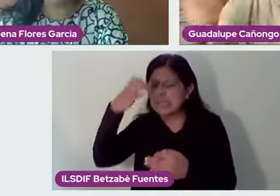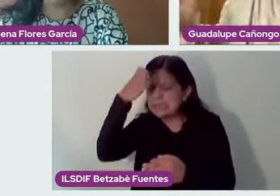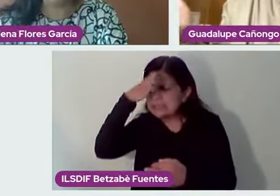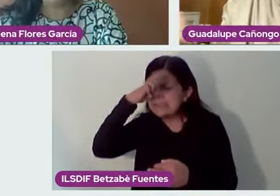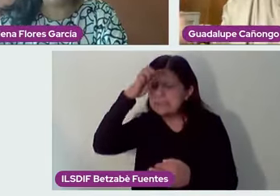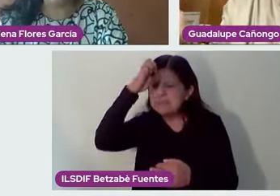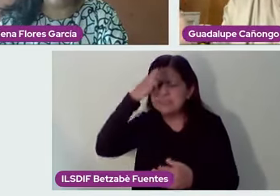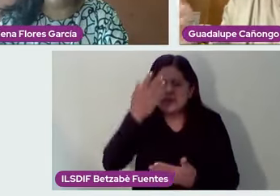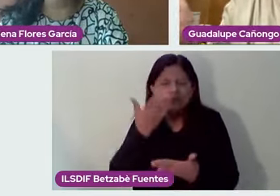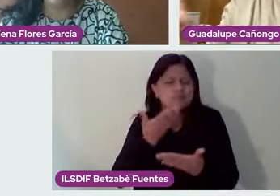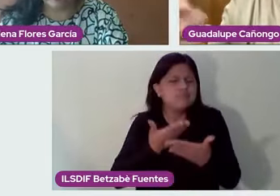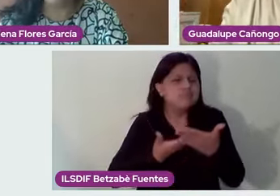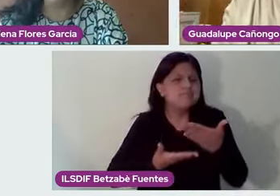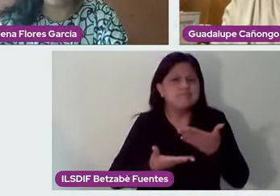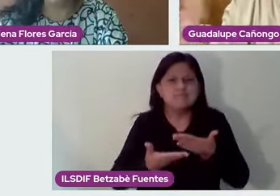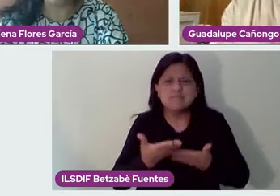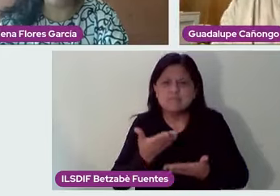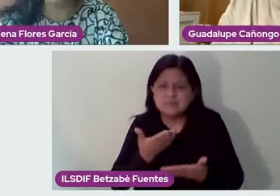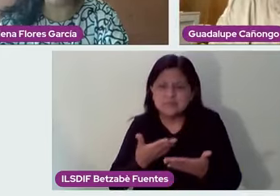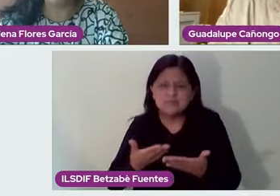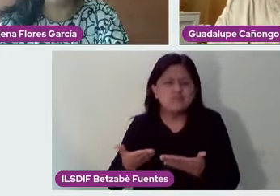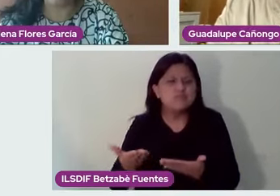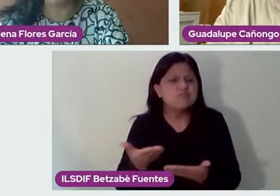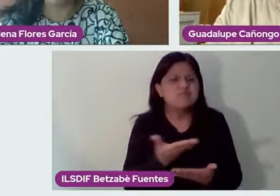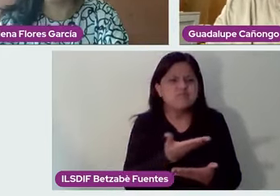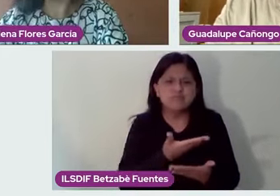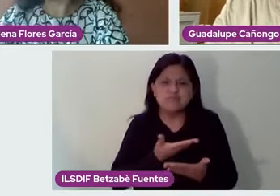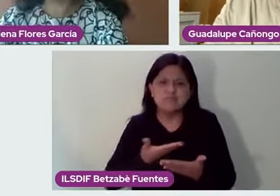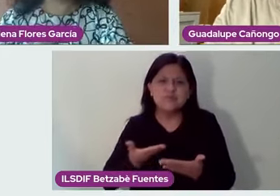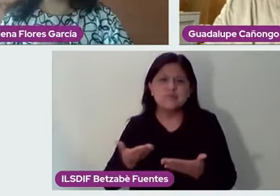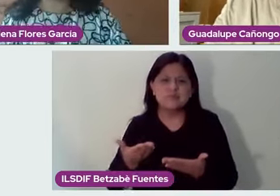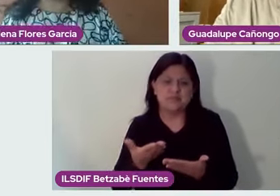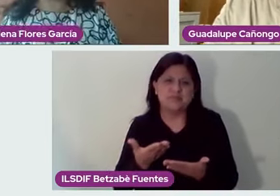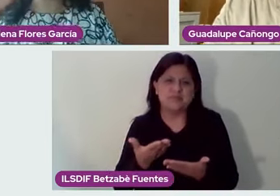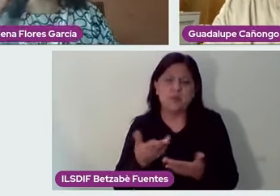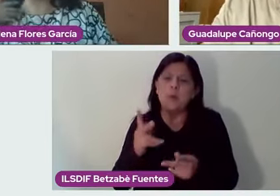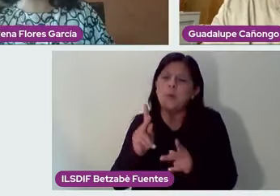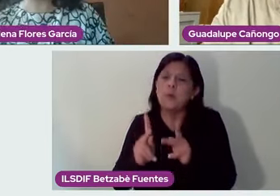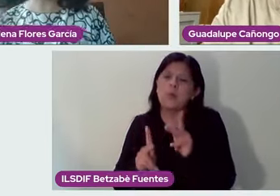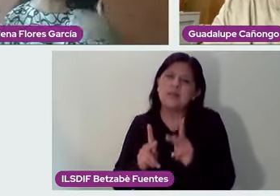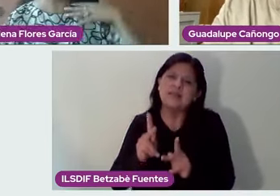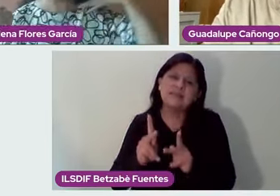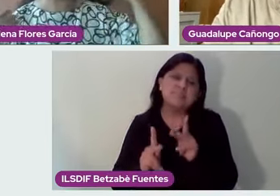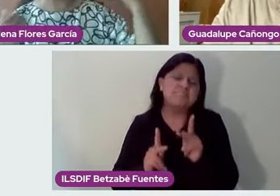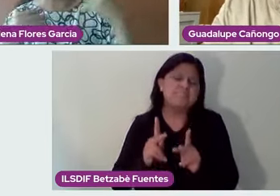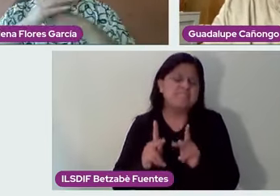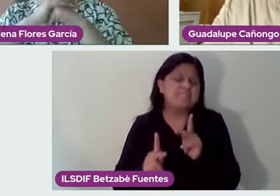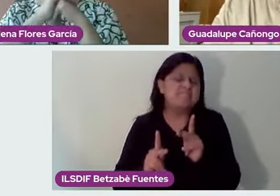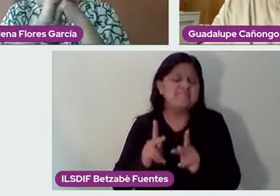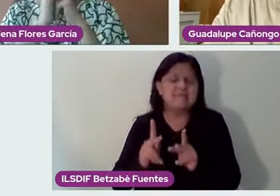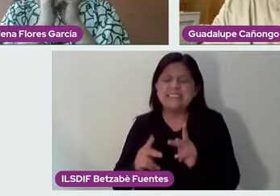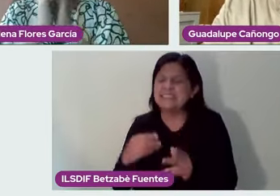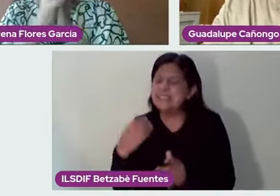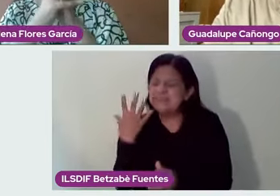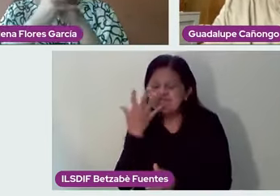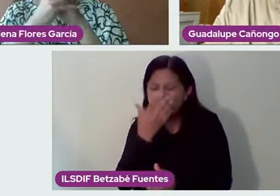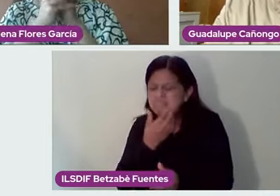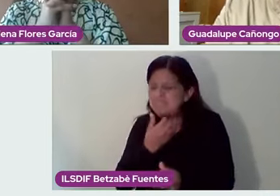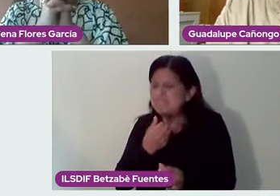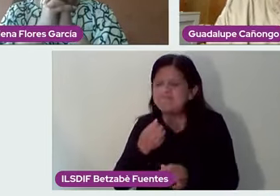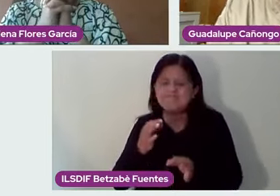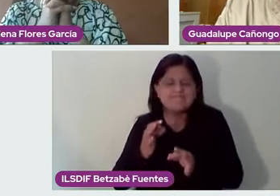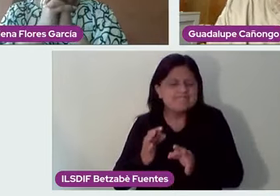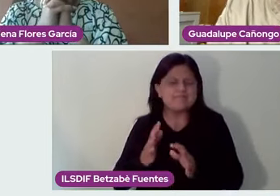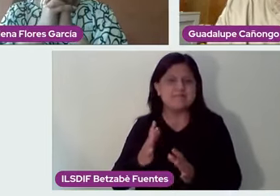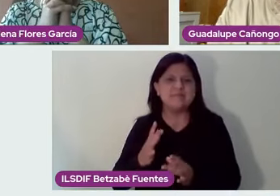totalmente que sea eso, ¿no? Una amena charla para poder conversar con este tema tan interesante,